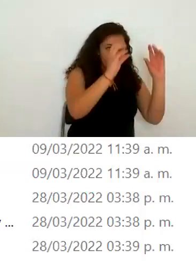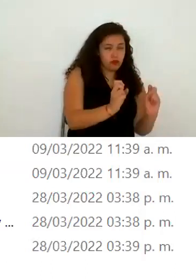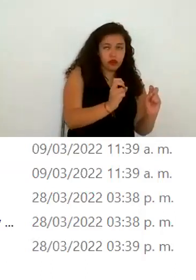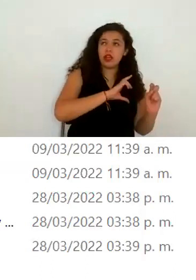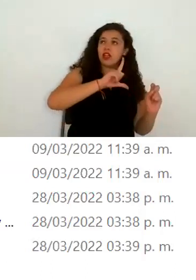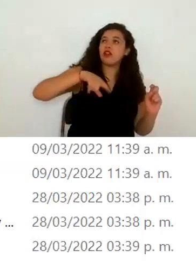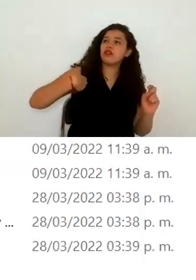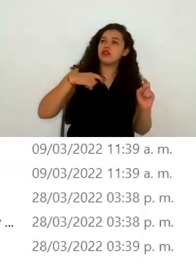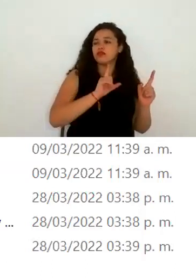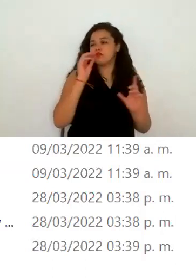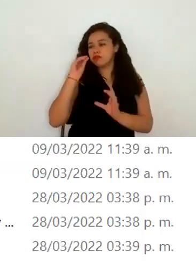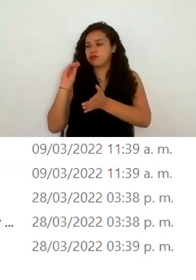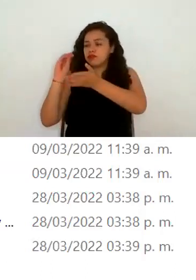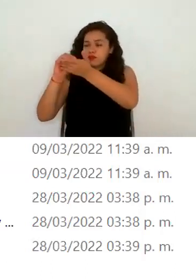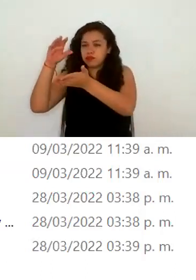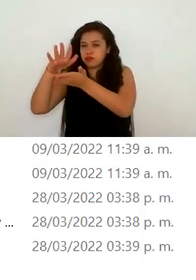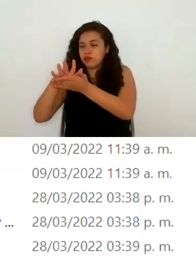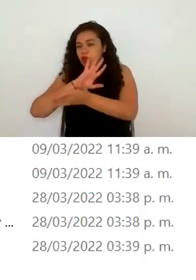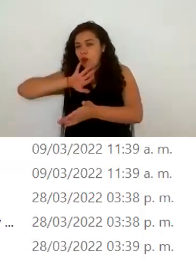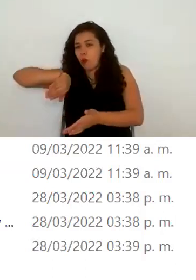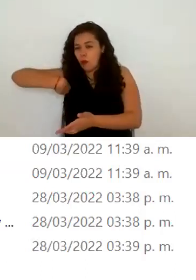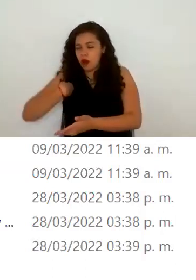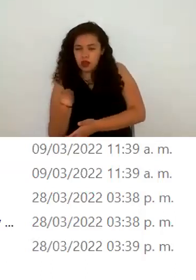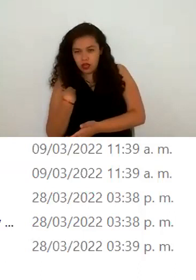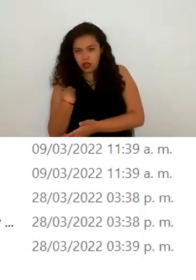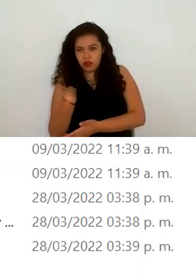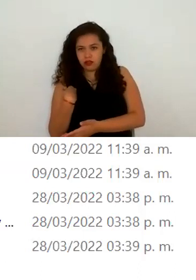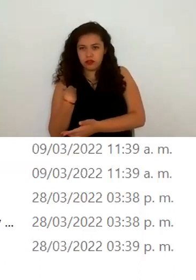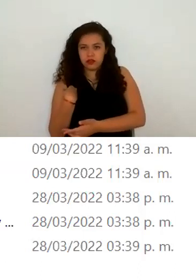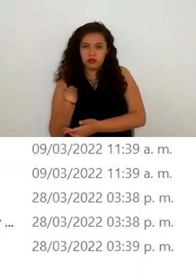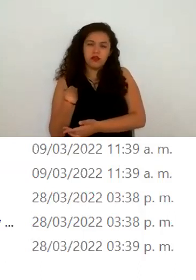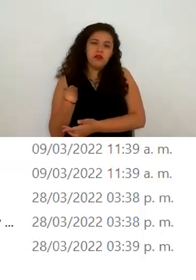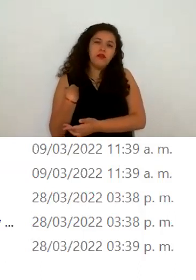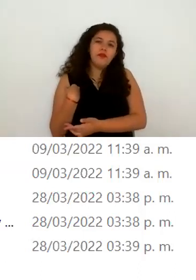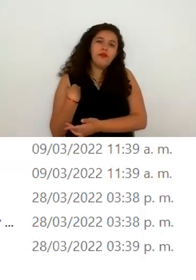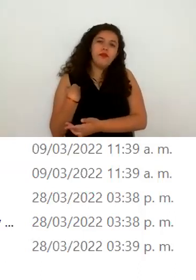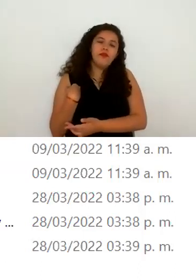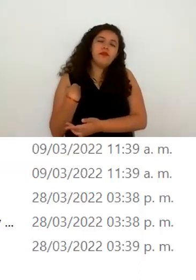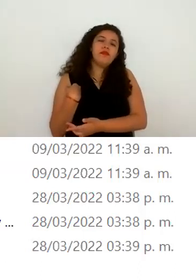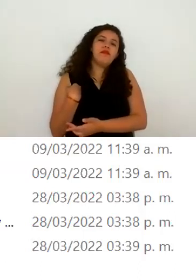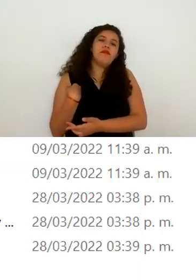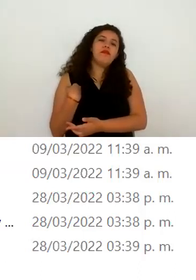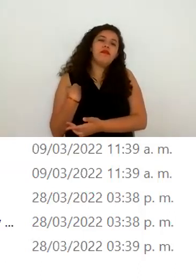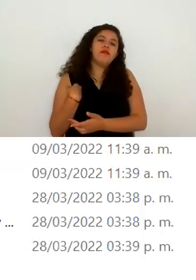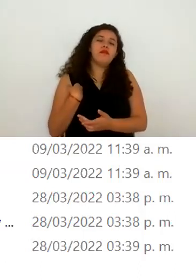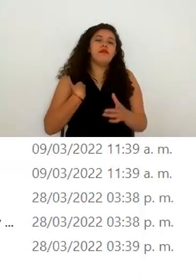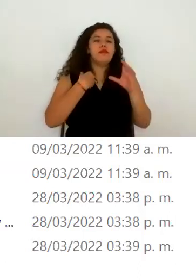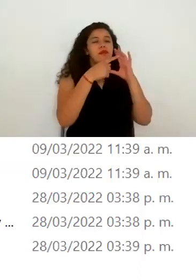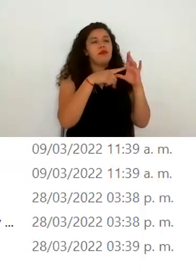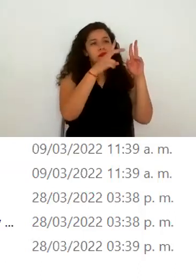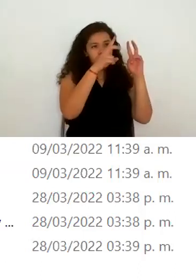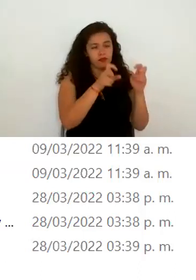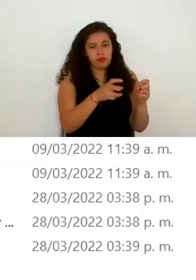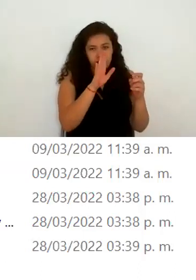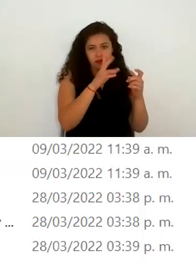creando. Porque de esta forma, aquí en el correo electrónico, vamos a descargar el documento, guardarlo en